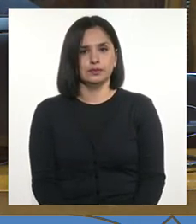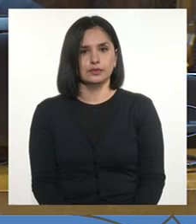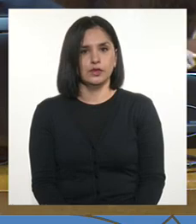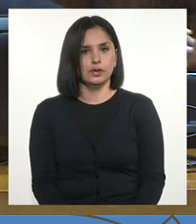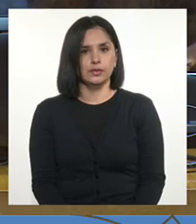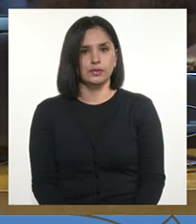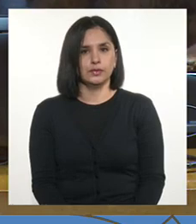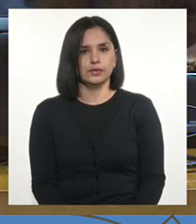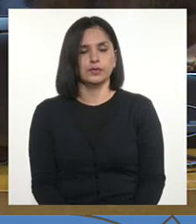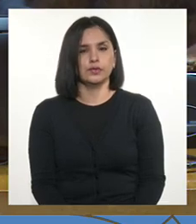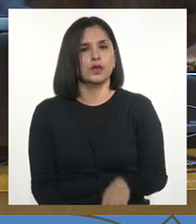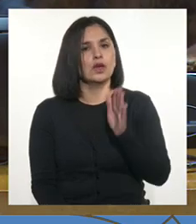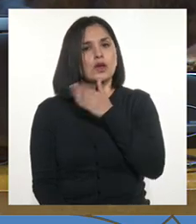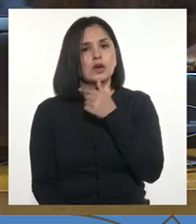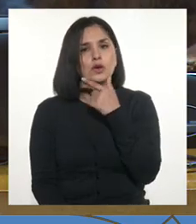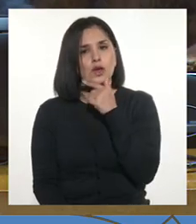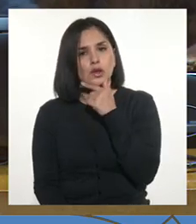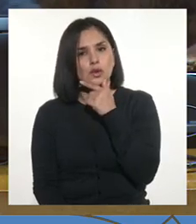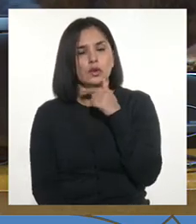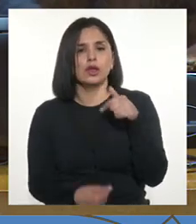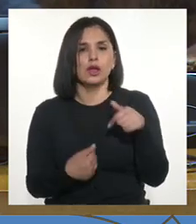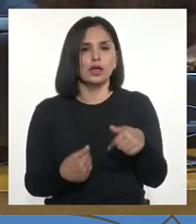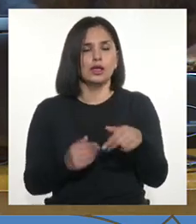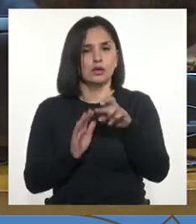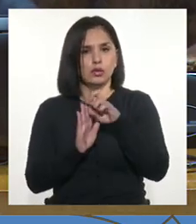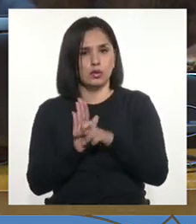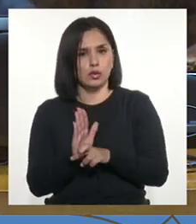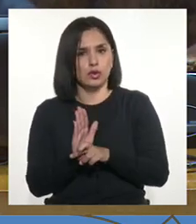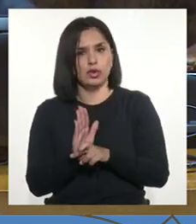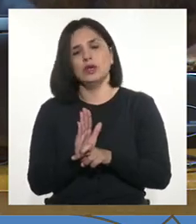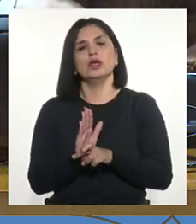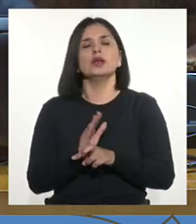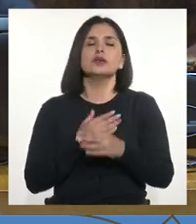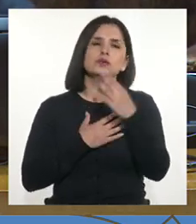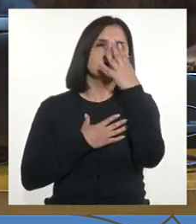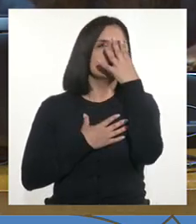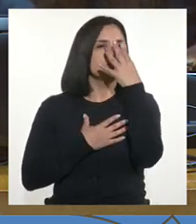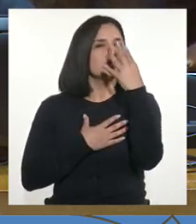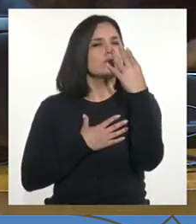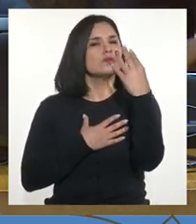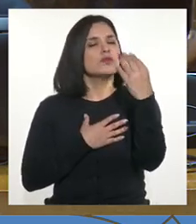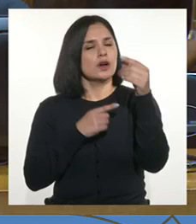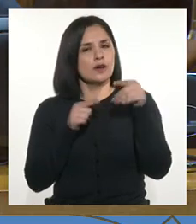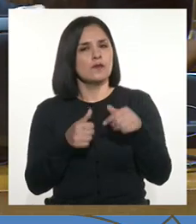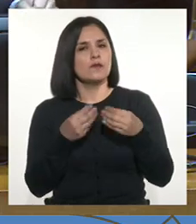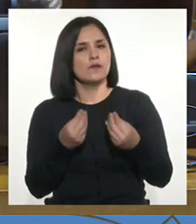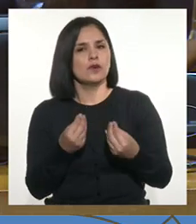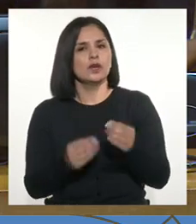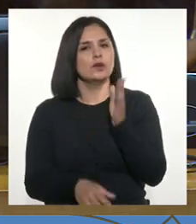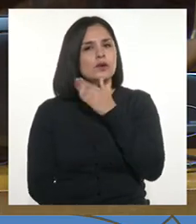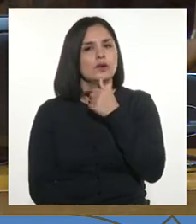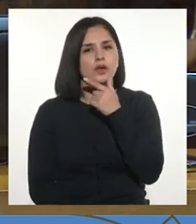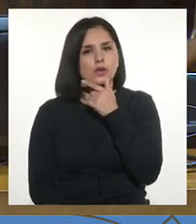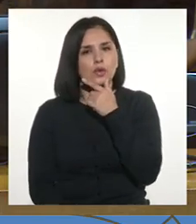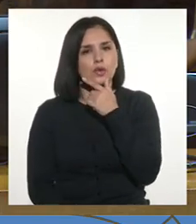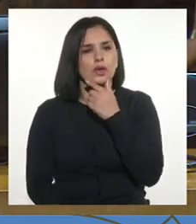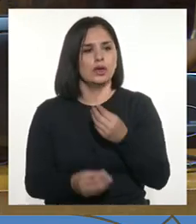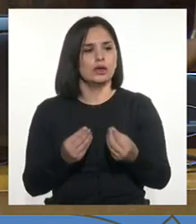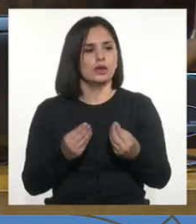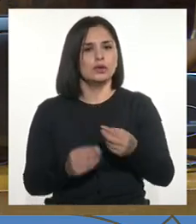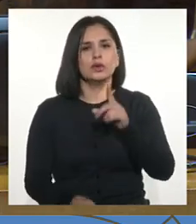sin lugar a duda es un proyecto que tiene una correcta inspiración y no queda la menor duda que es bueno tener un